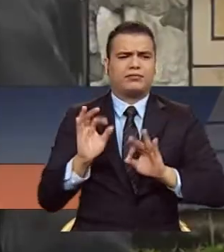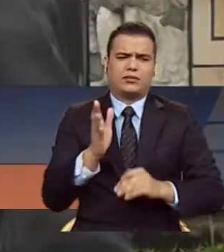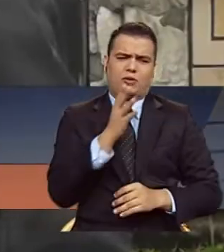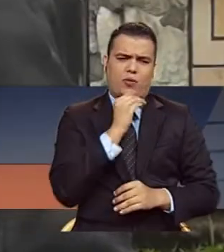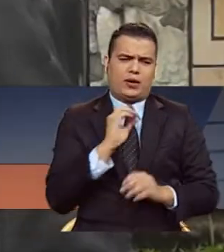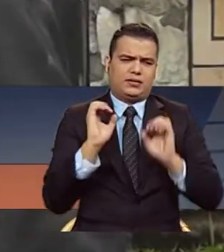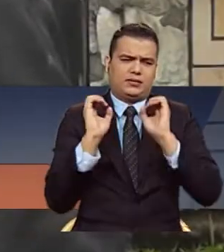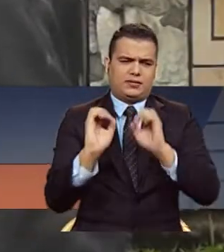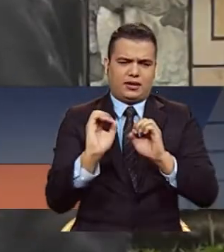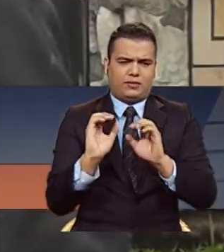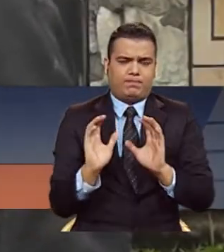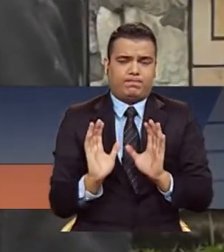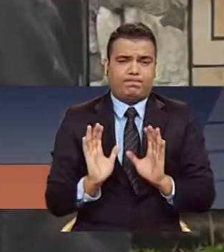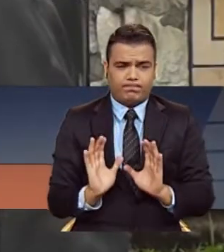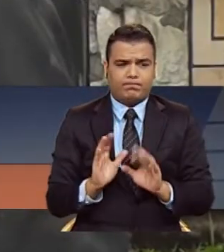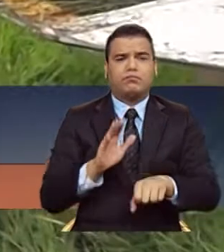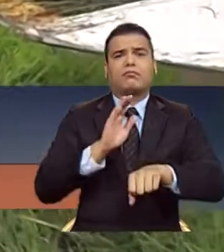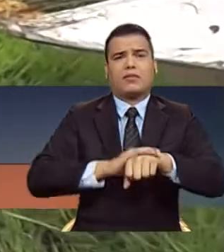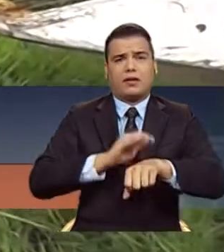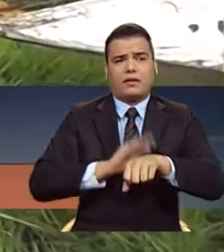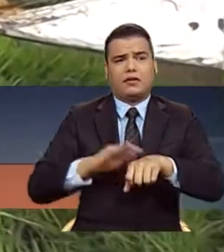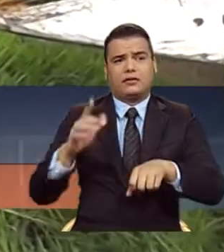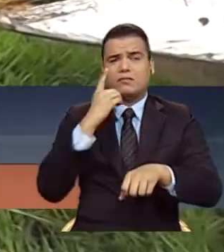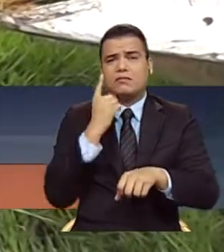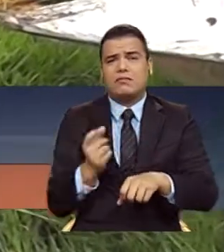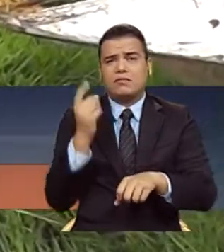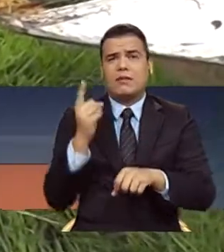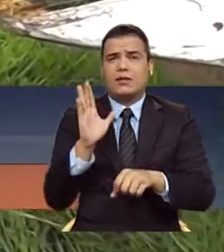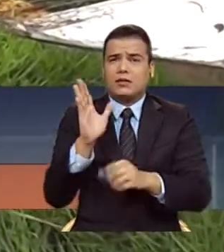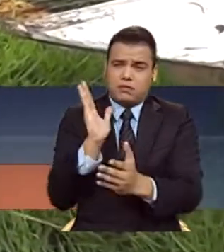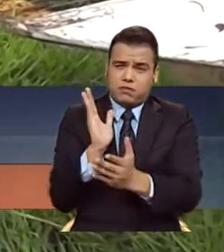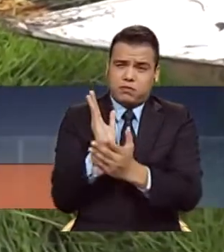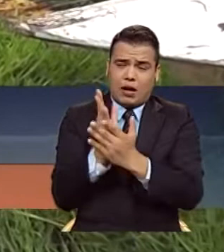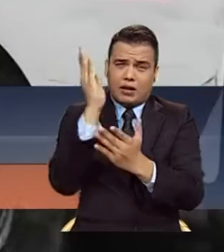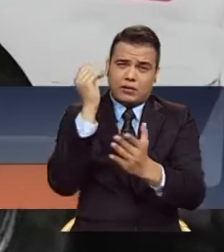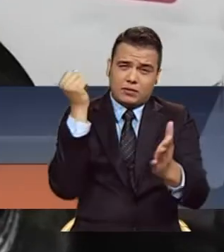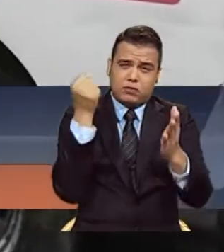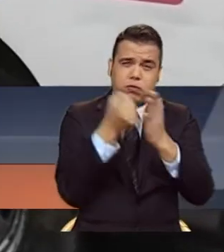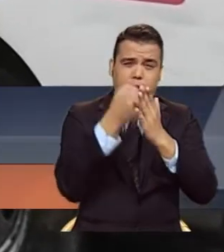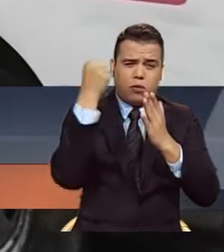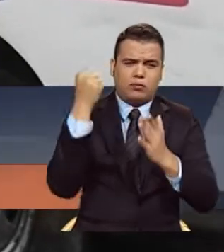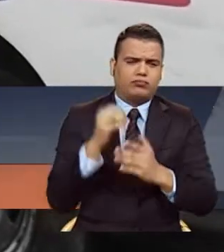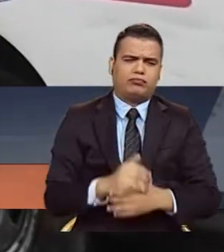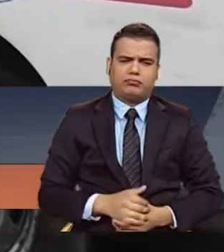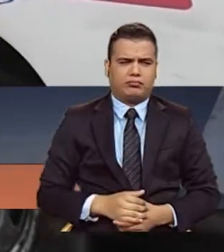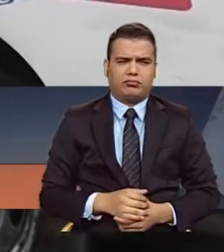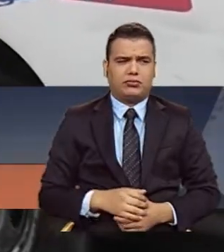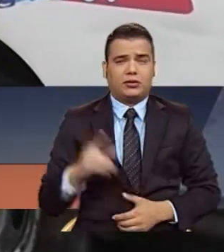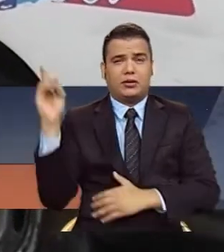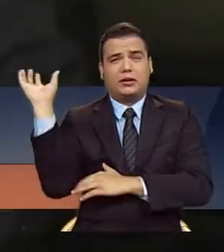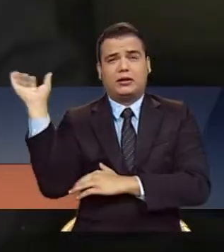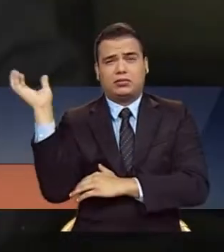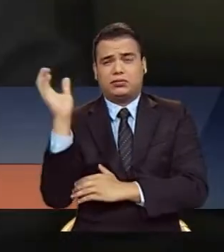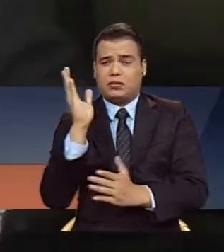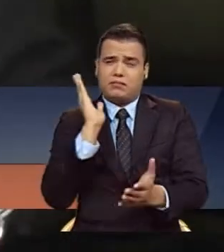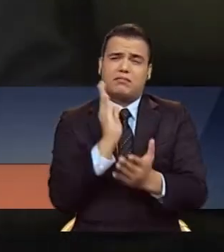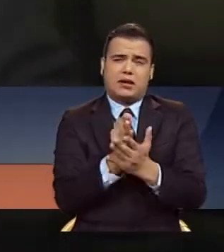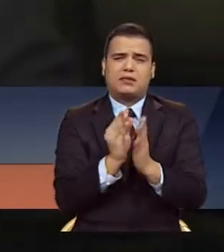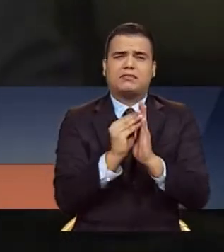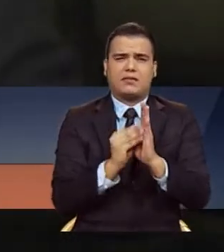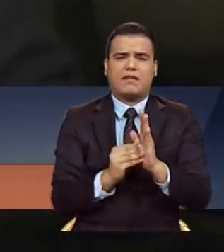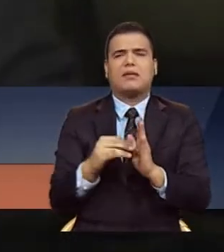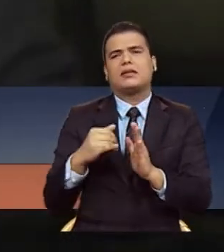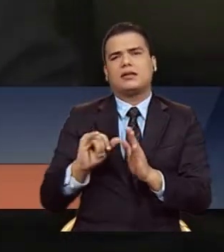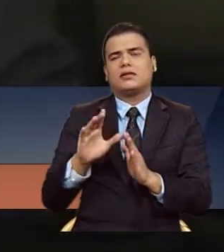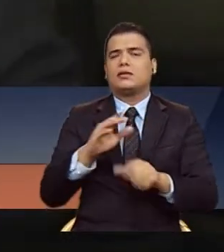decirlo. No es la primera vez que una ambulancia se choca, una ambulancia tiene una colisión de este tipo. El llamado